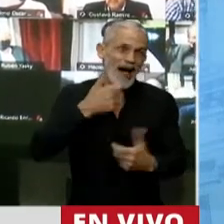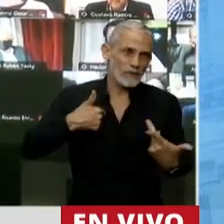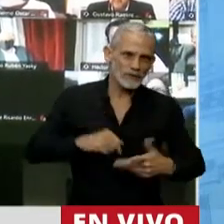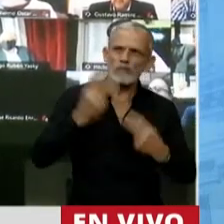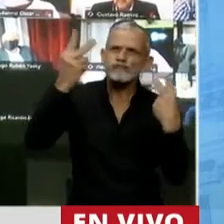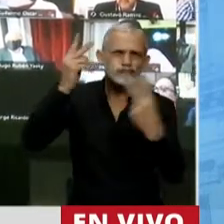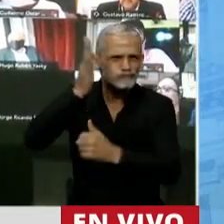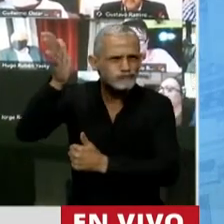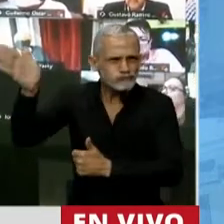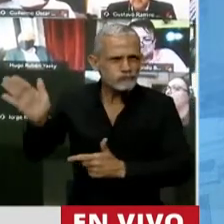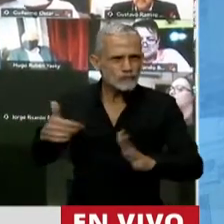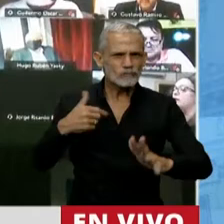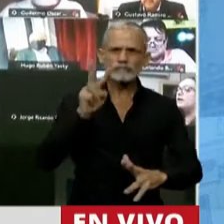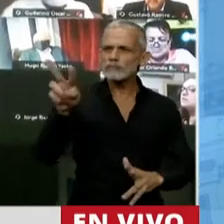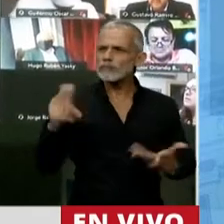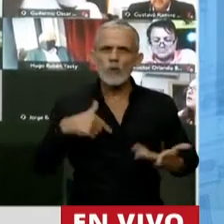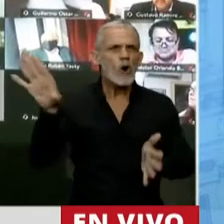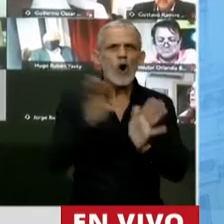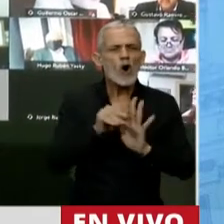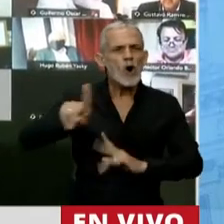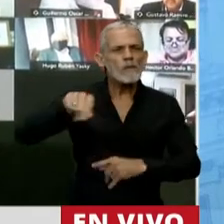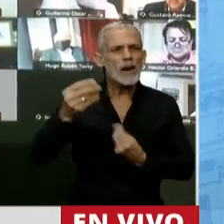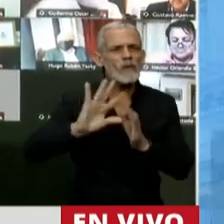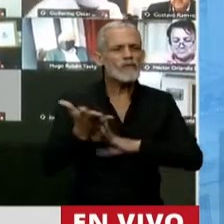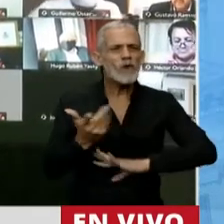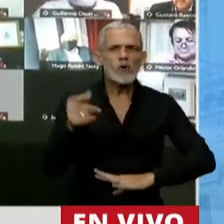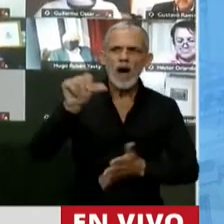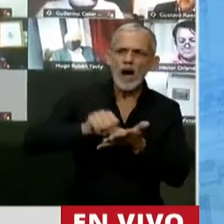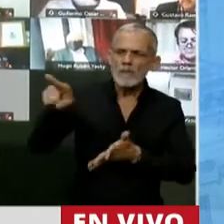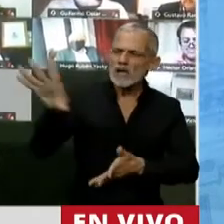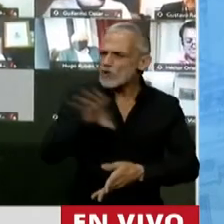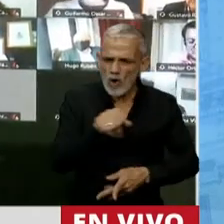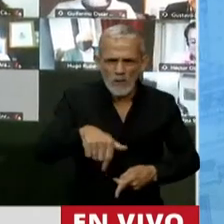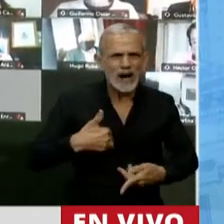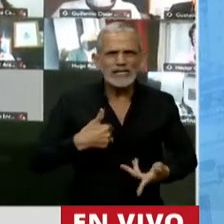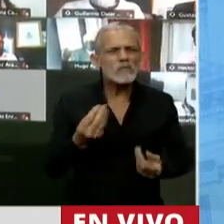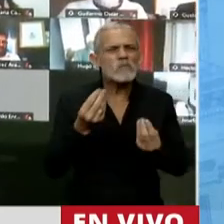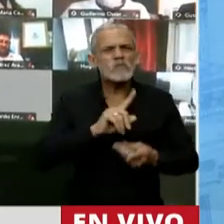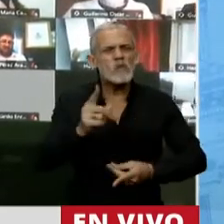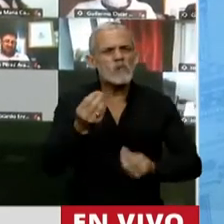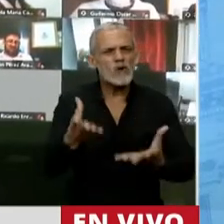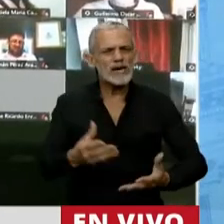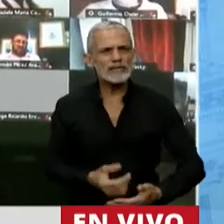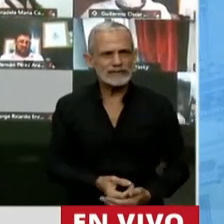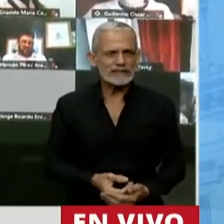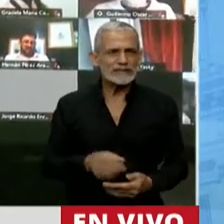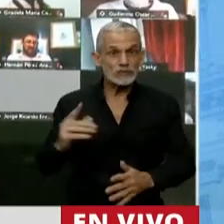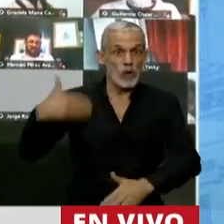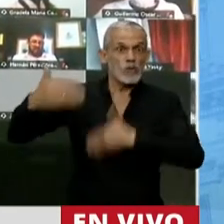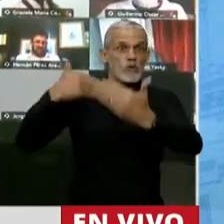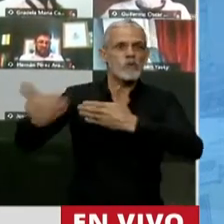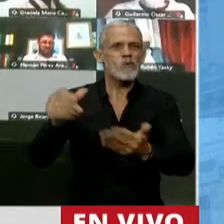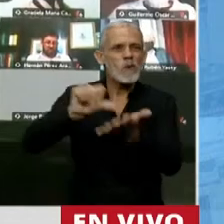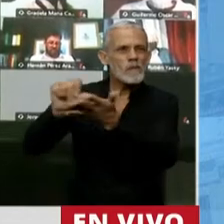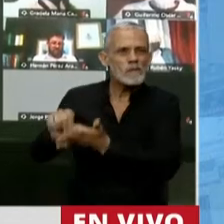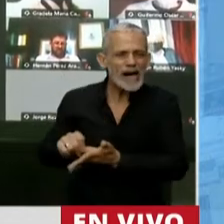he podido observar cómo no copiamos a veces ese tipo de países. Y esas cuestiones también de crecimiento de los